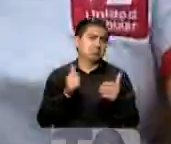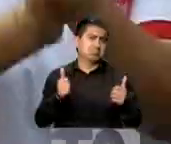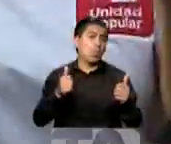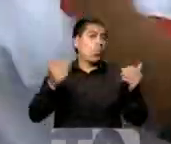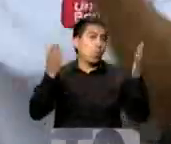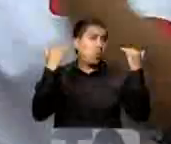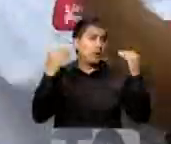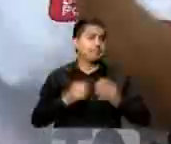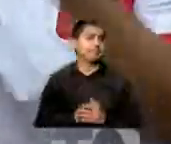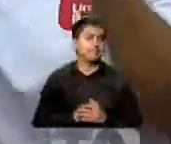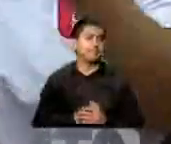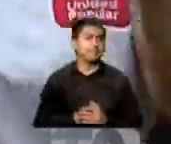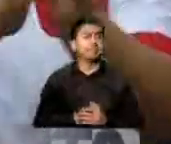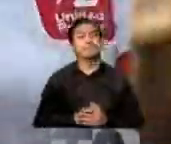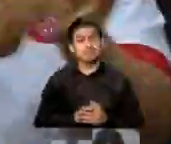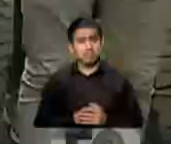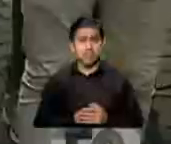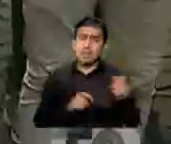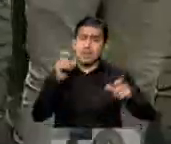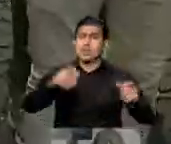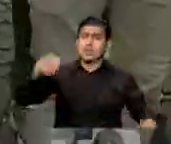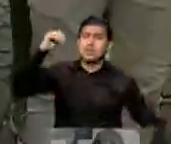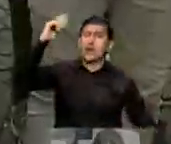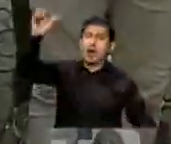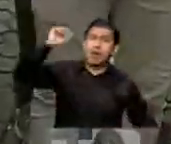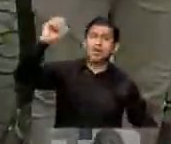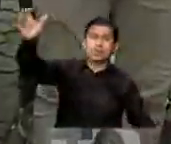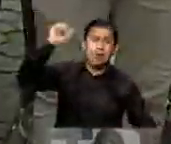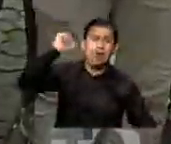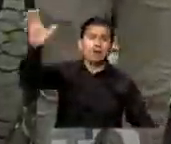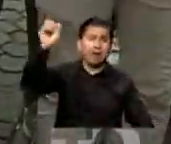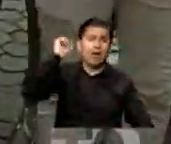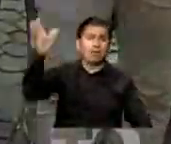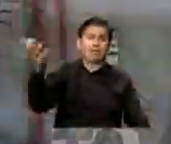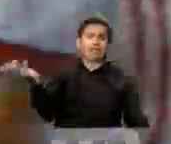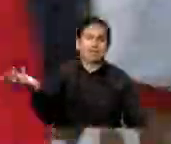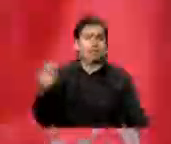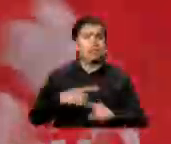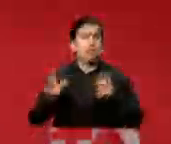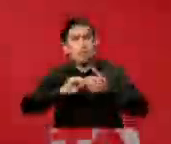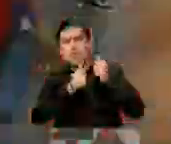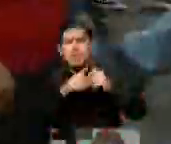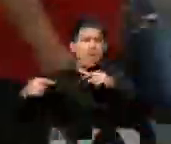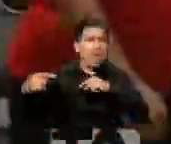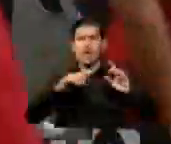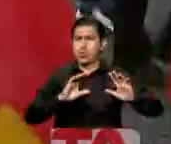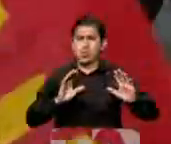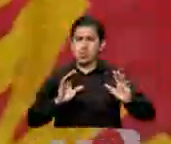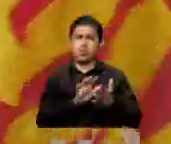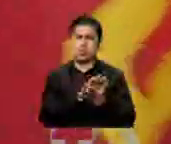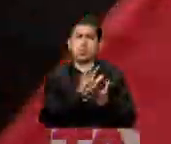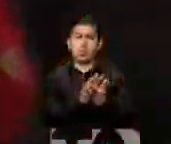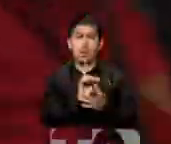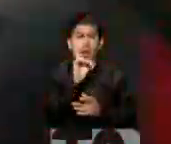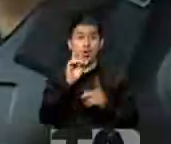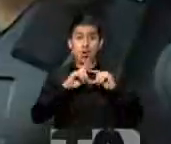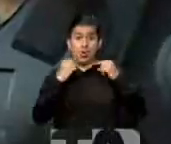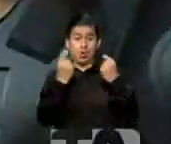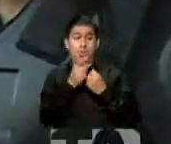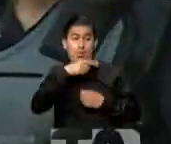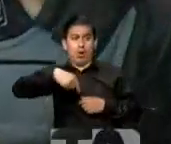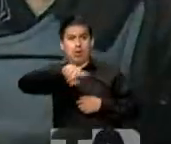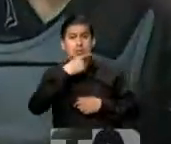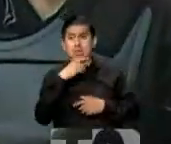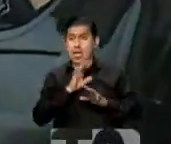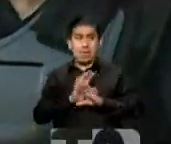principal. Así terminó un día de movilizaciones en Guayaquil sin mayores inconvenientes. Pero las organizaciones sociales advierten que